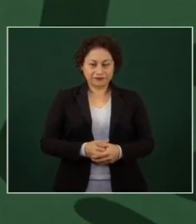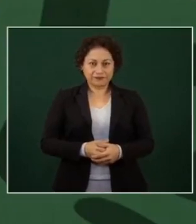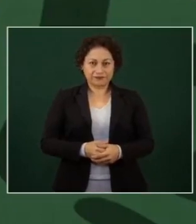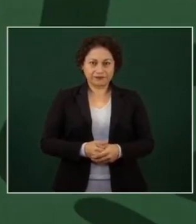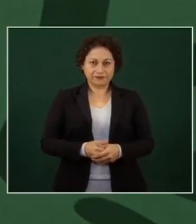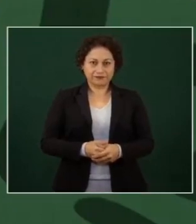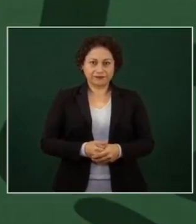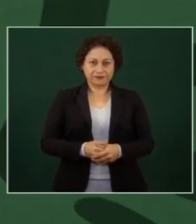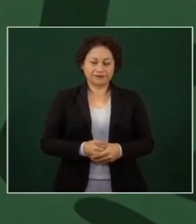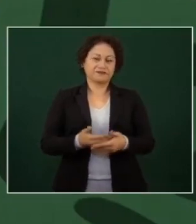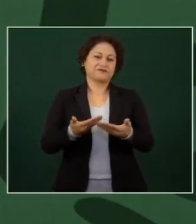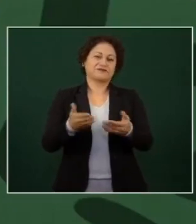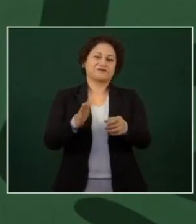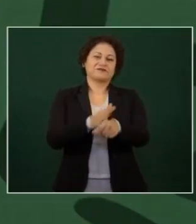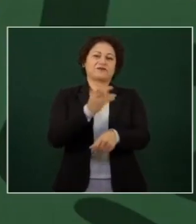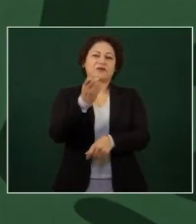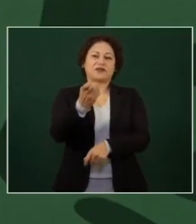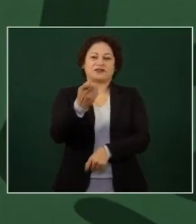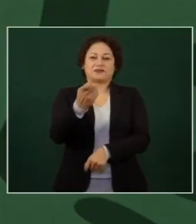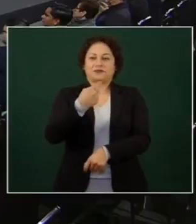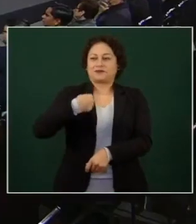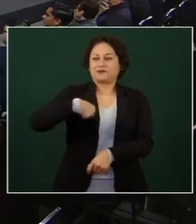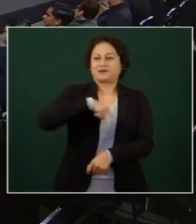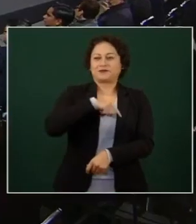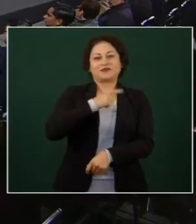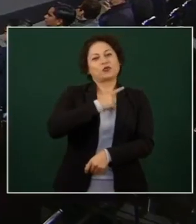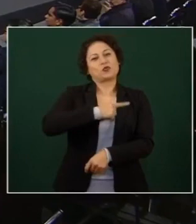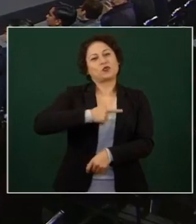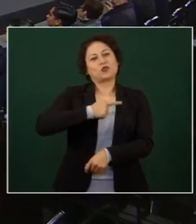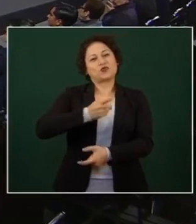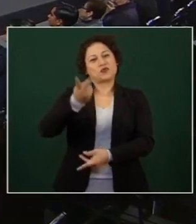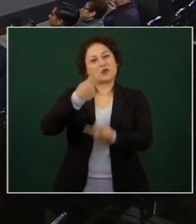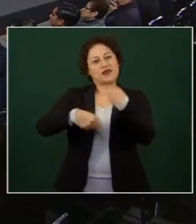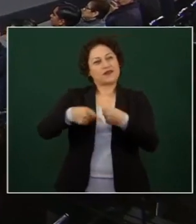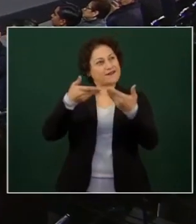Entonces nos da mucho gusto estar aquí. Y Claudia,